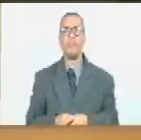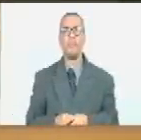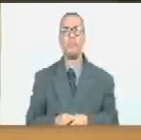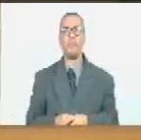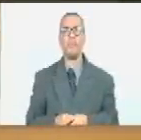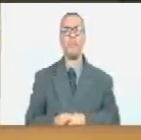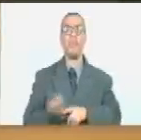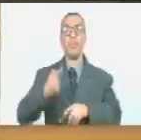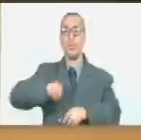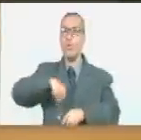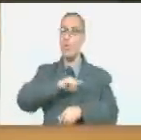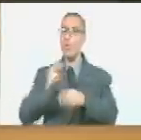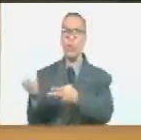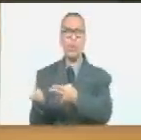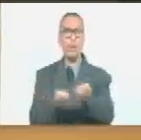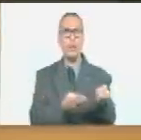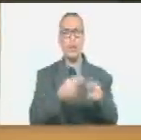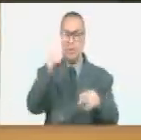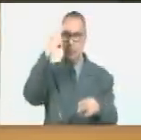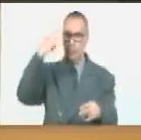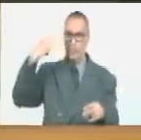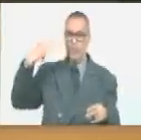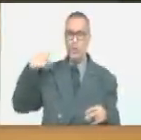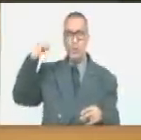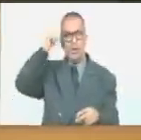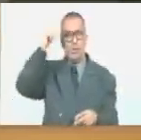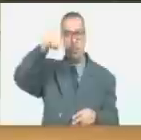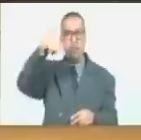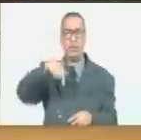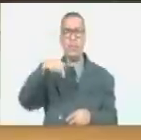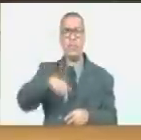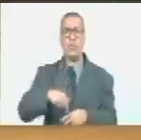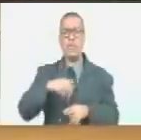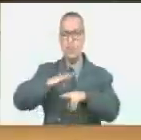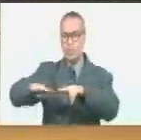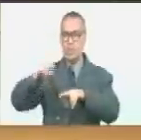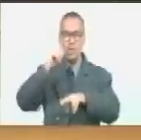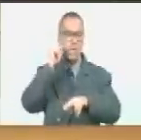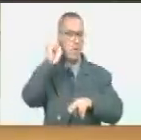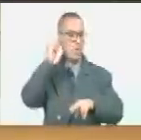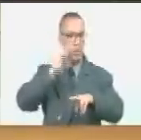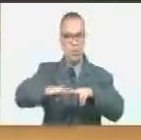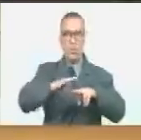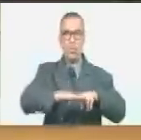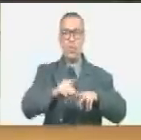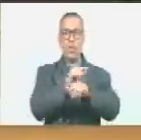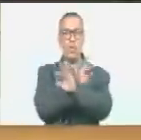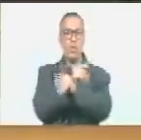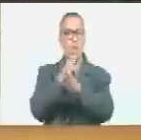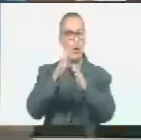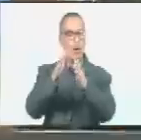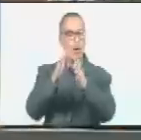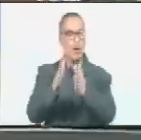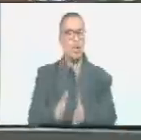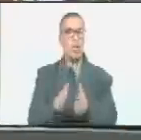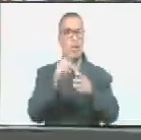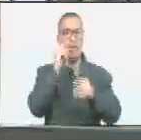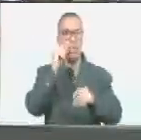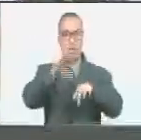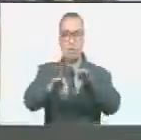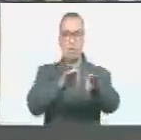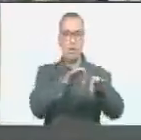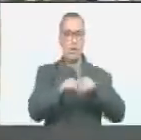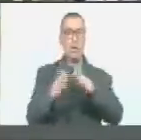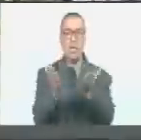Son nuestros invitados de honor el día de hoy, niñas y niños, jugadores y jugadoras de ajedrez